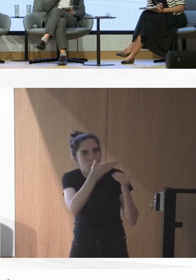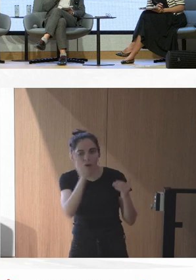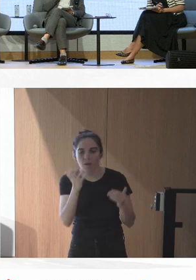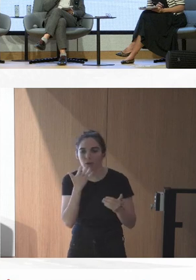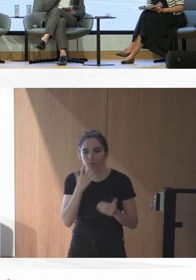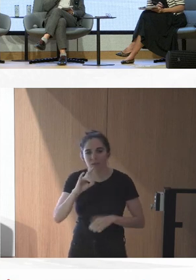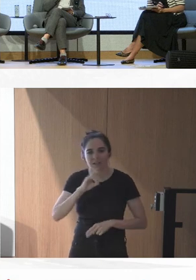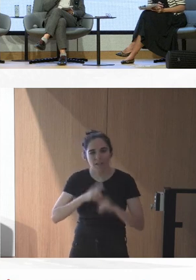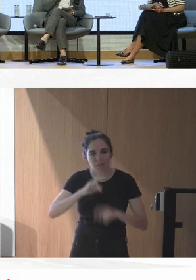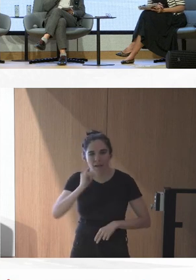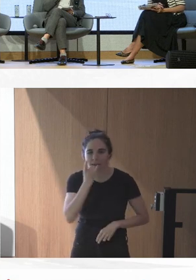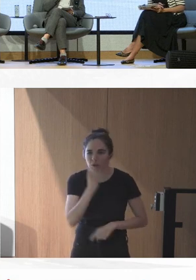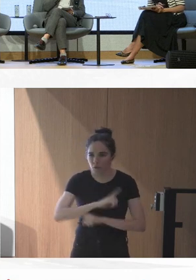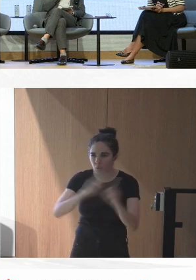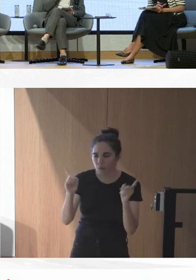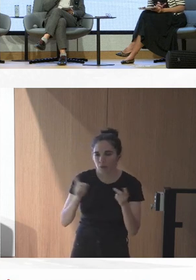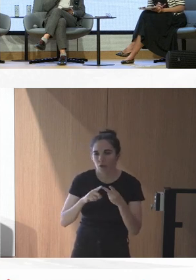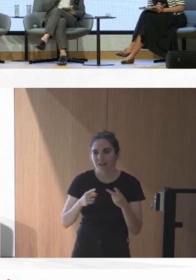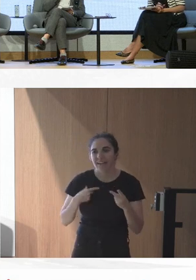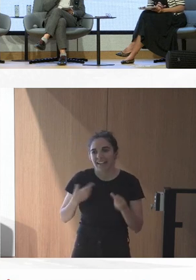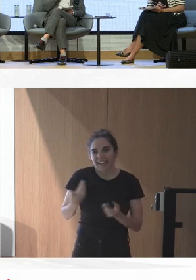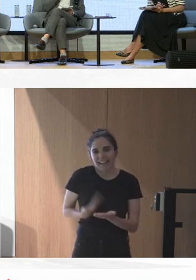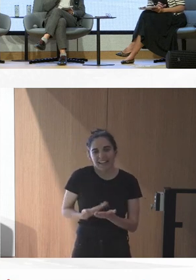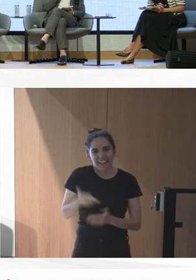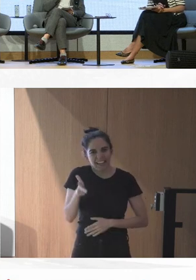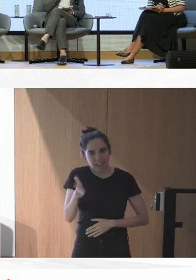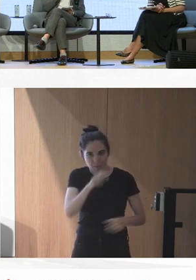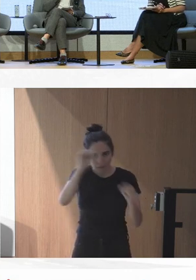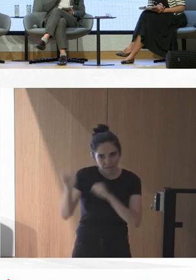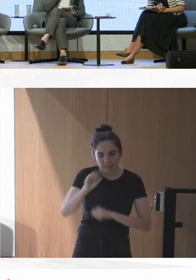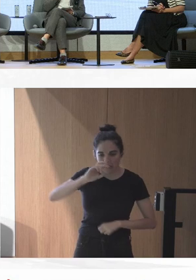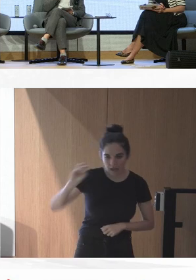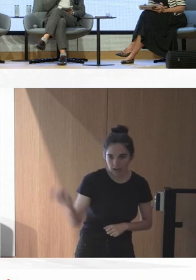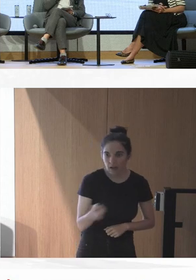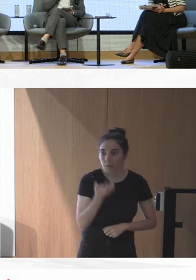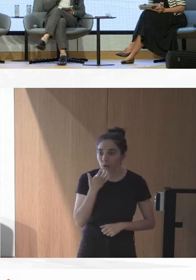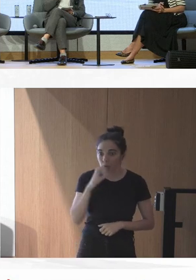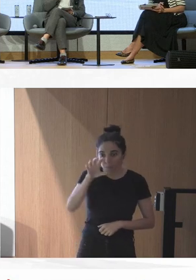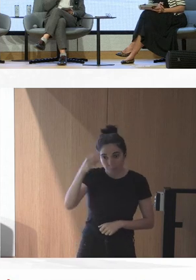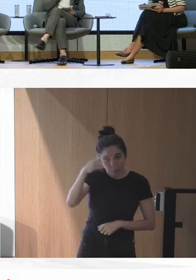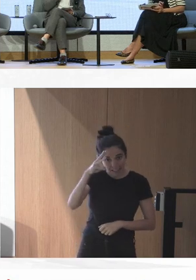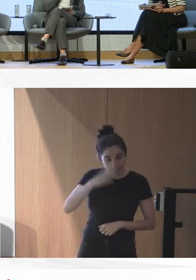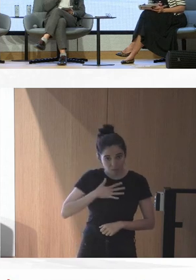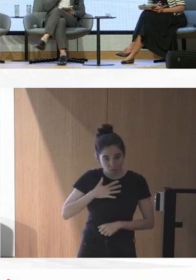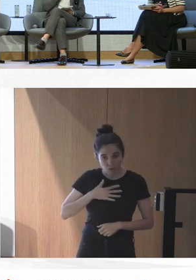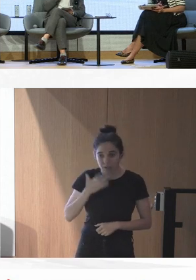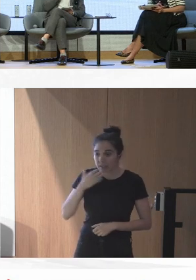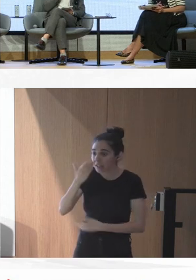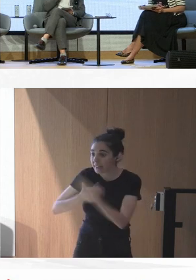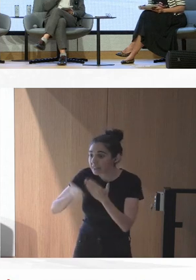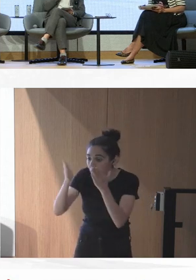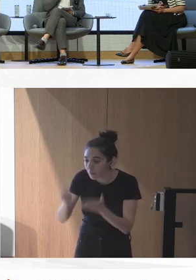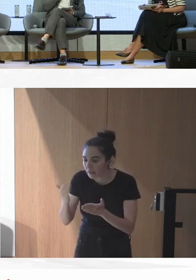de prohibición, la legítima defensa, es decir, al menos en México y en mi país, cuando se identifica la discapacidad, de inmediato se recurre a